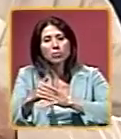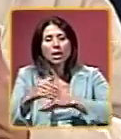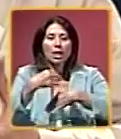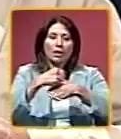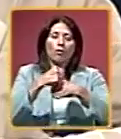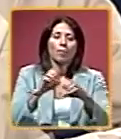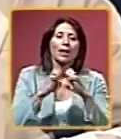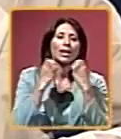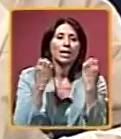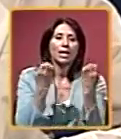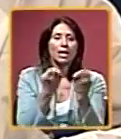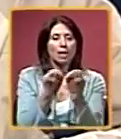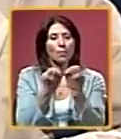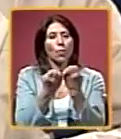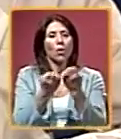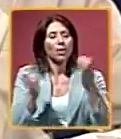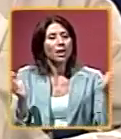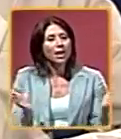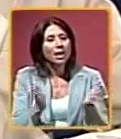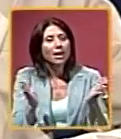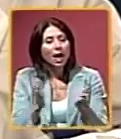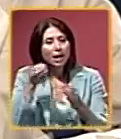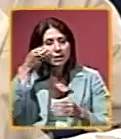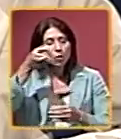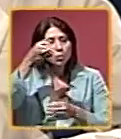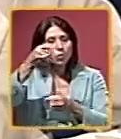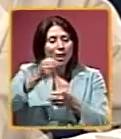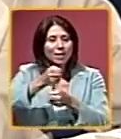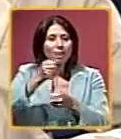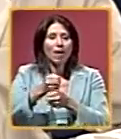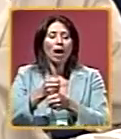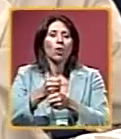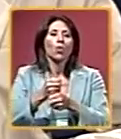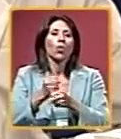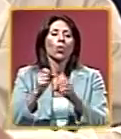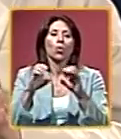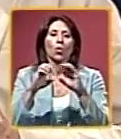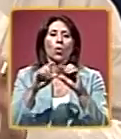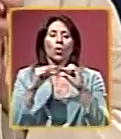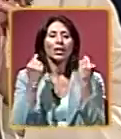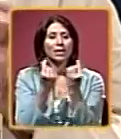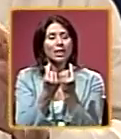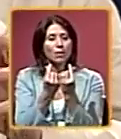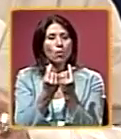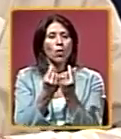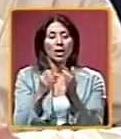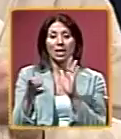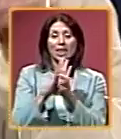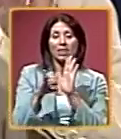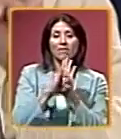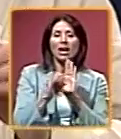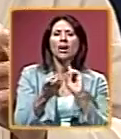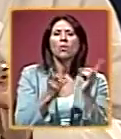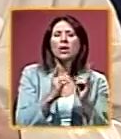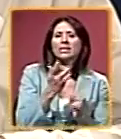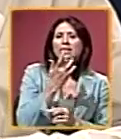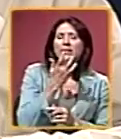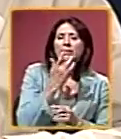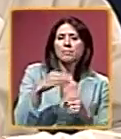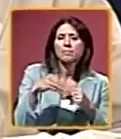equipo, de generar, como decía, esa cultura de trabajo colectivo, identificar las prioridades para el país y dónde